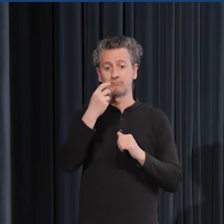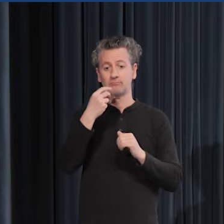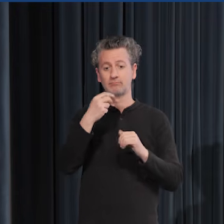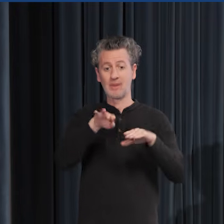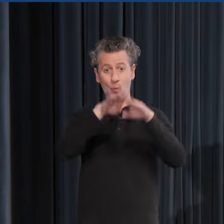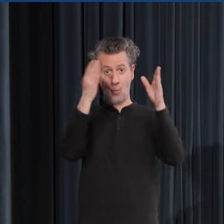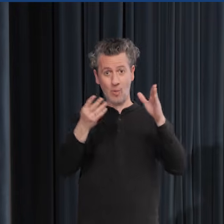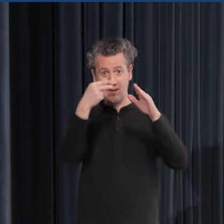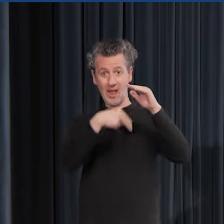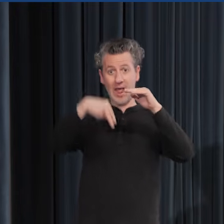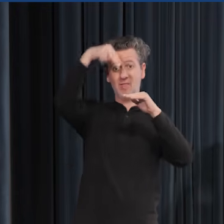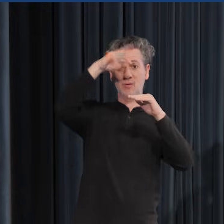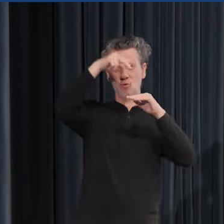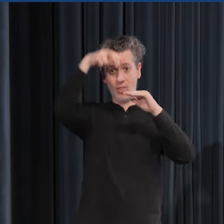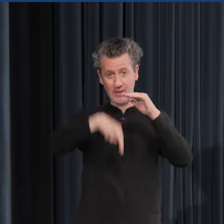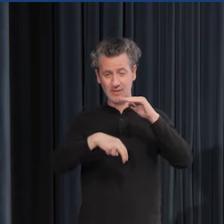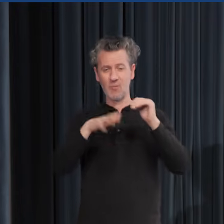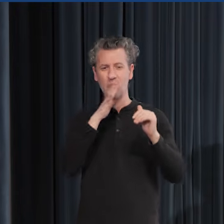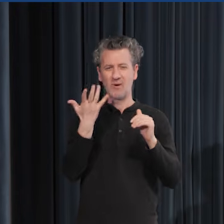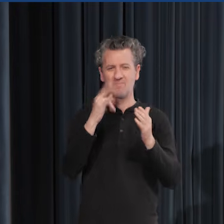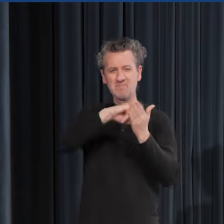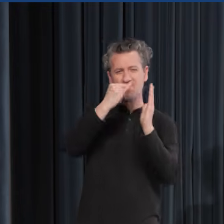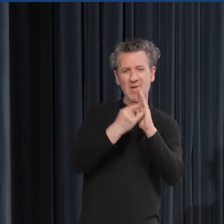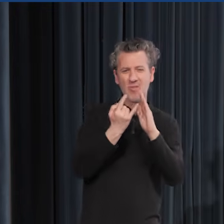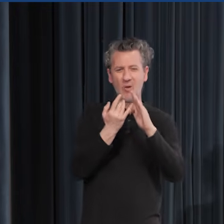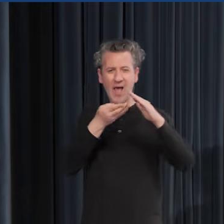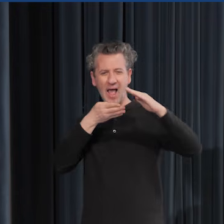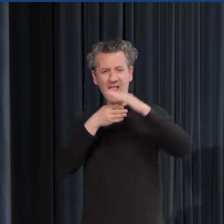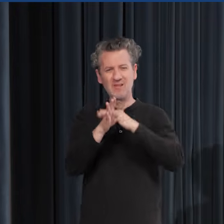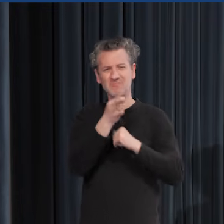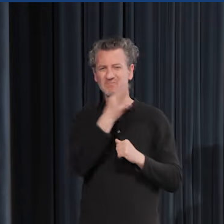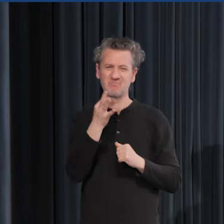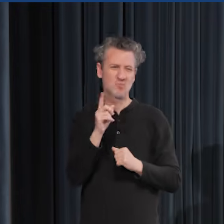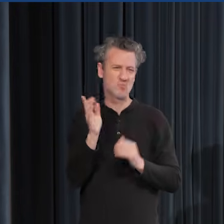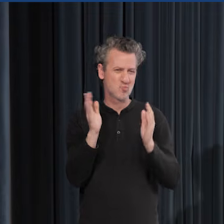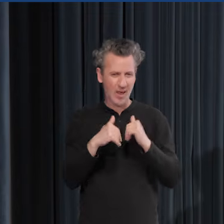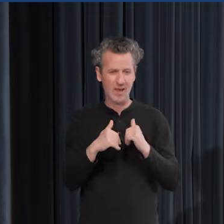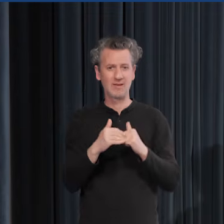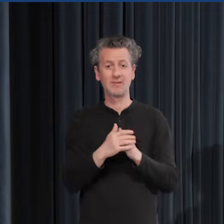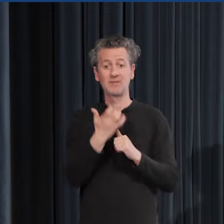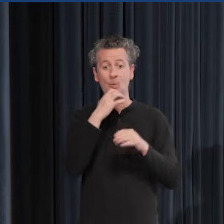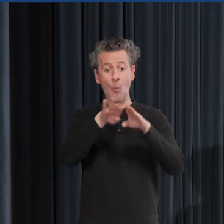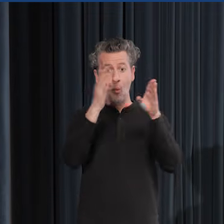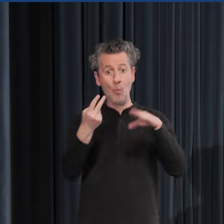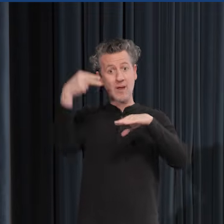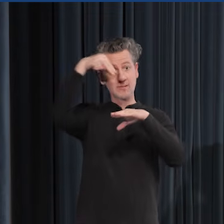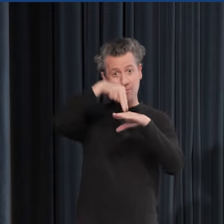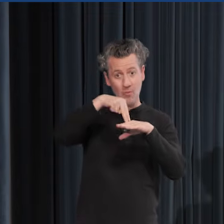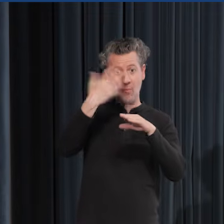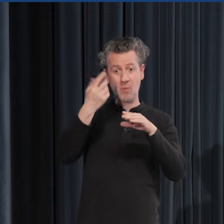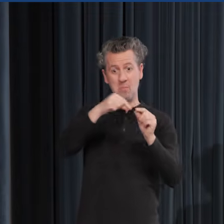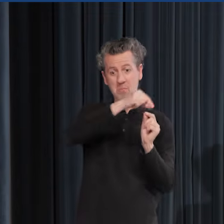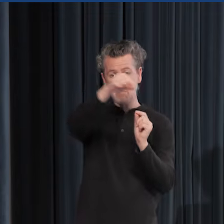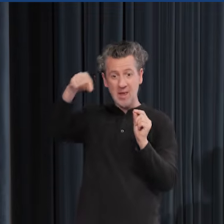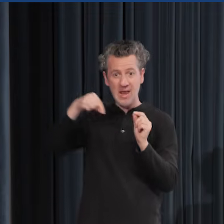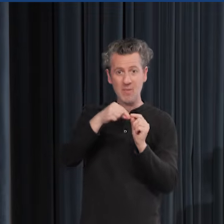propia cubierta, porque no disponemos de unos medios de acceso adecuados, y también se nos van a producir mientras que estamos sobre la propia cubierta, bien sea por el perímetro de la